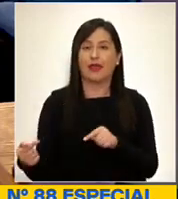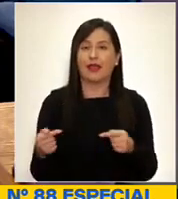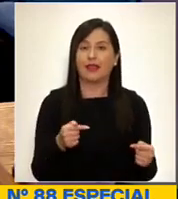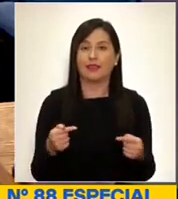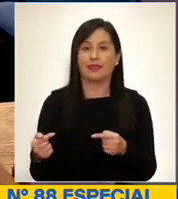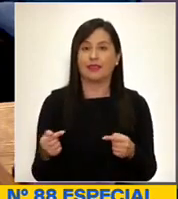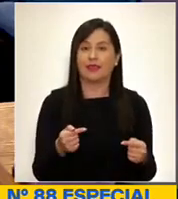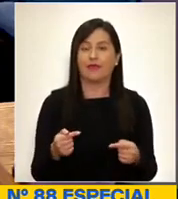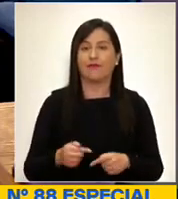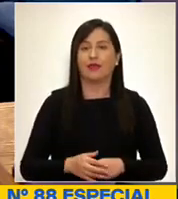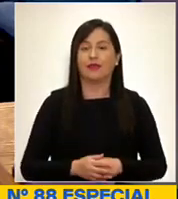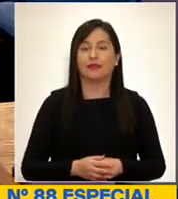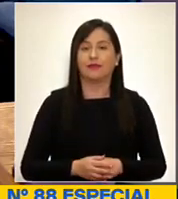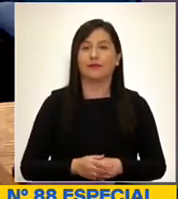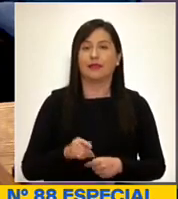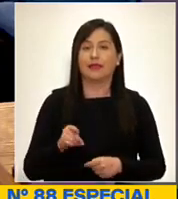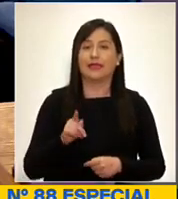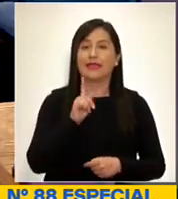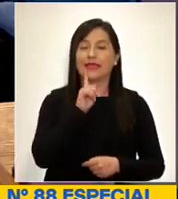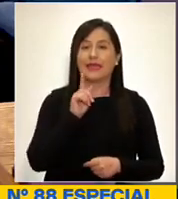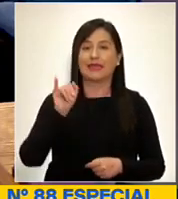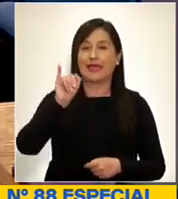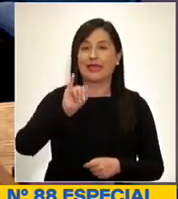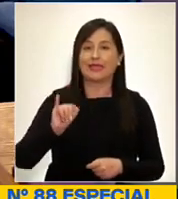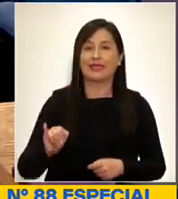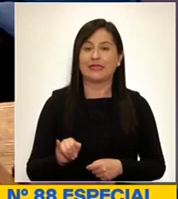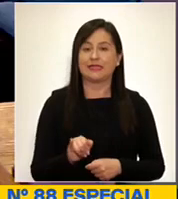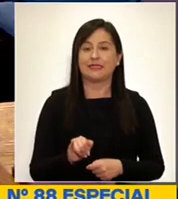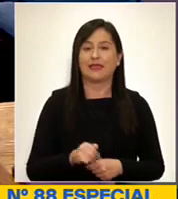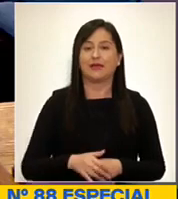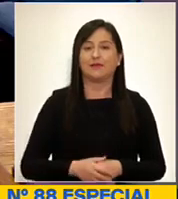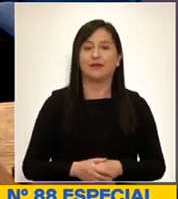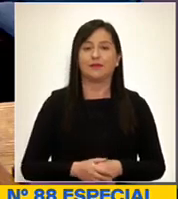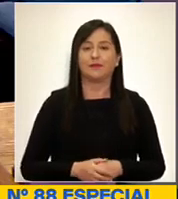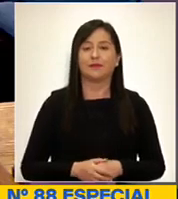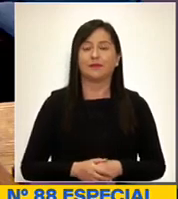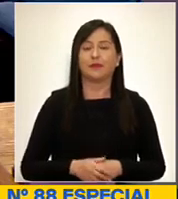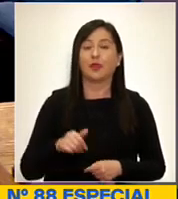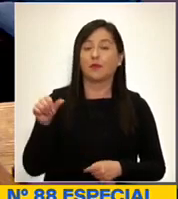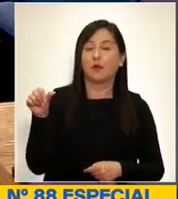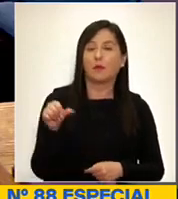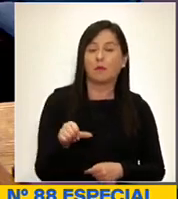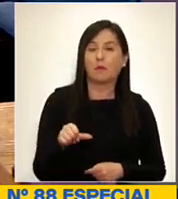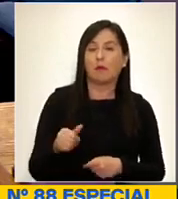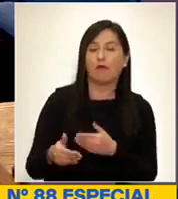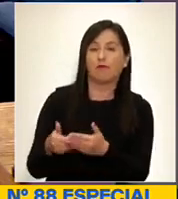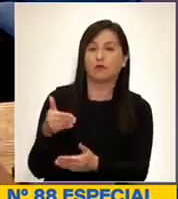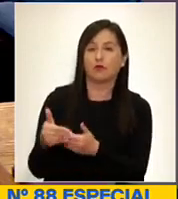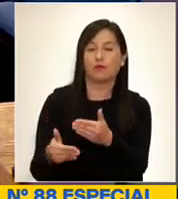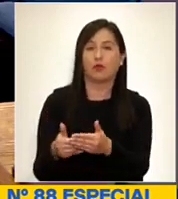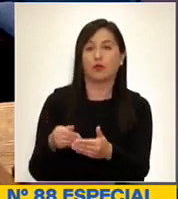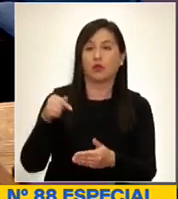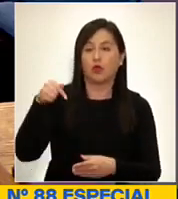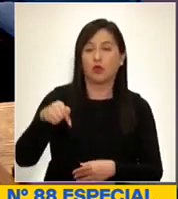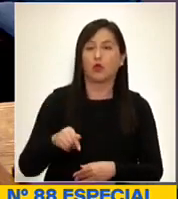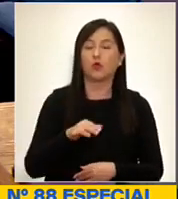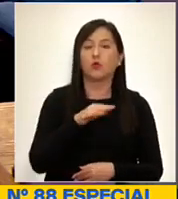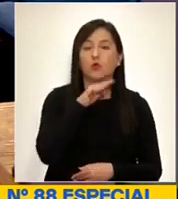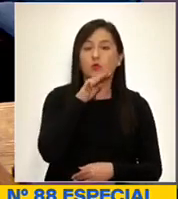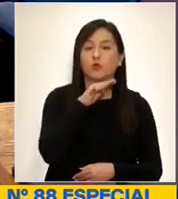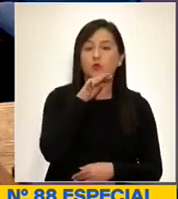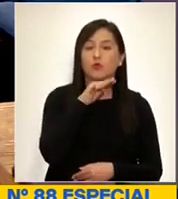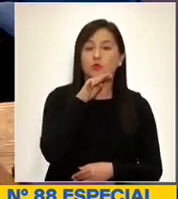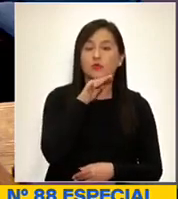el comportamiento de las isapres en los últimos años y que producto claro de la pandemia pero también de mal comportamiento de ellos hoy día han utilizado como escudo humano a